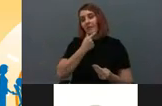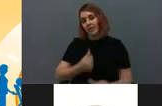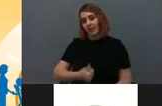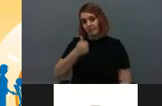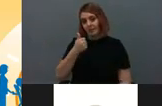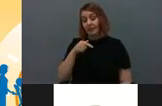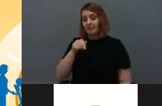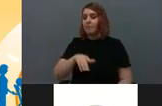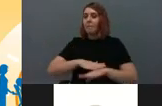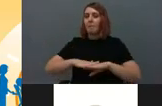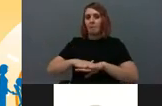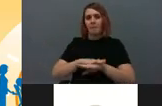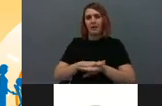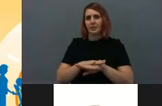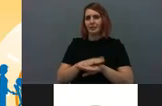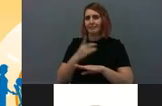por eso